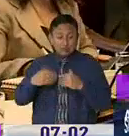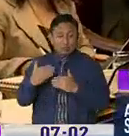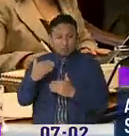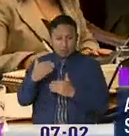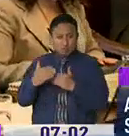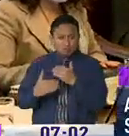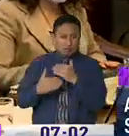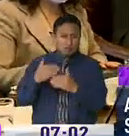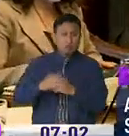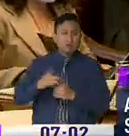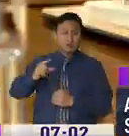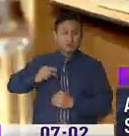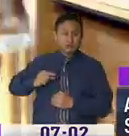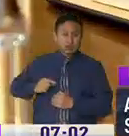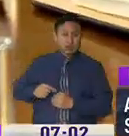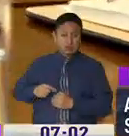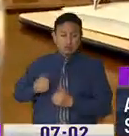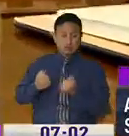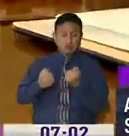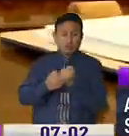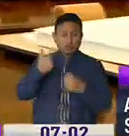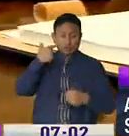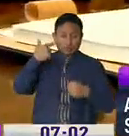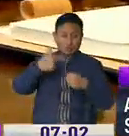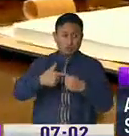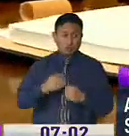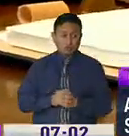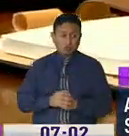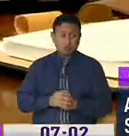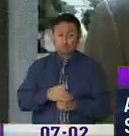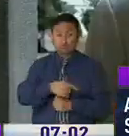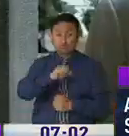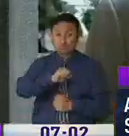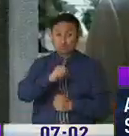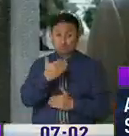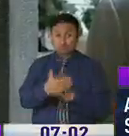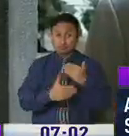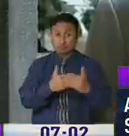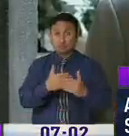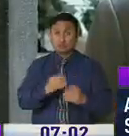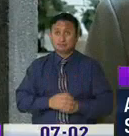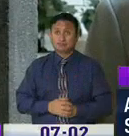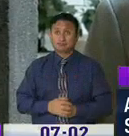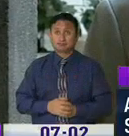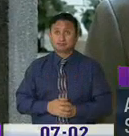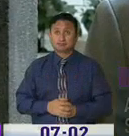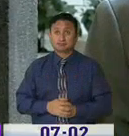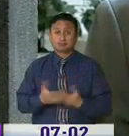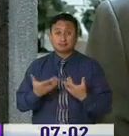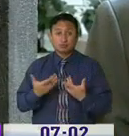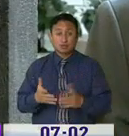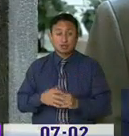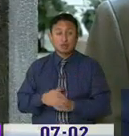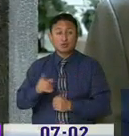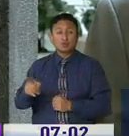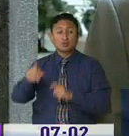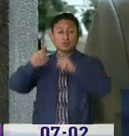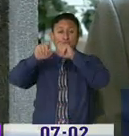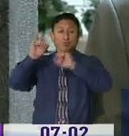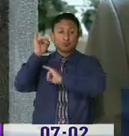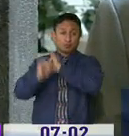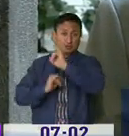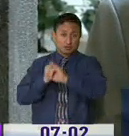a los combustibles. Hay avances, mencionaron. Se ha contratado ya a la